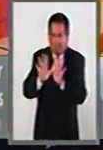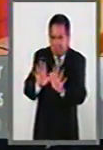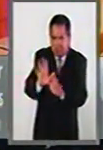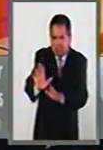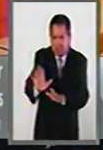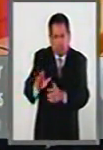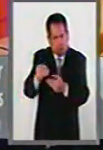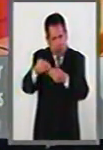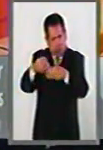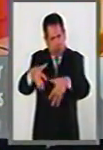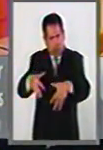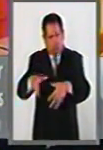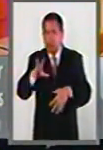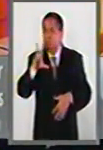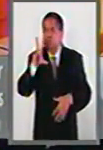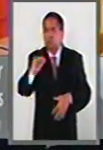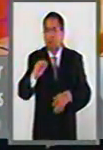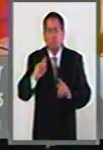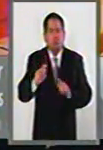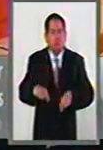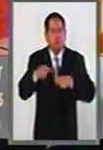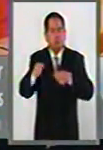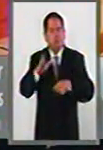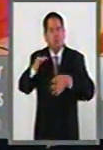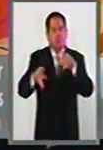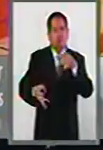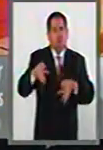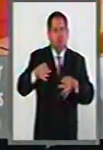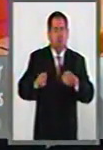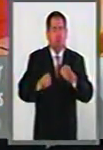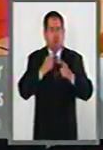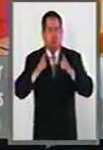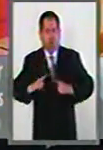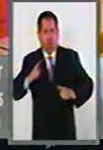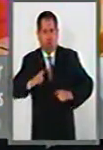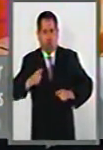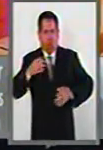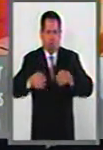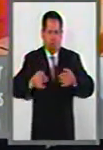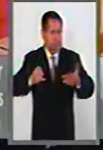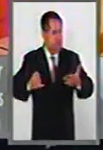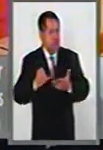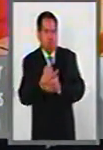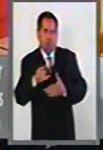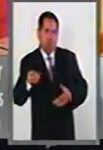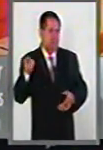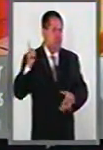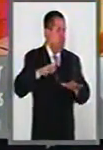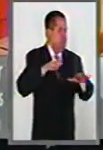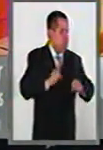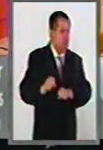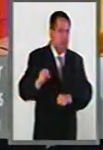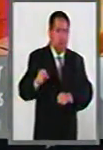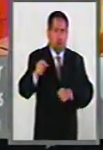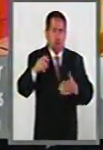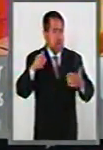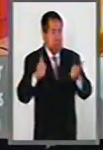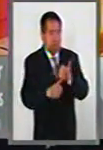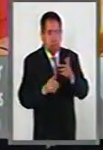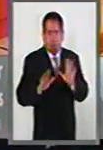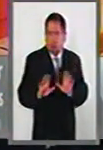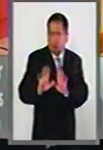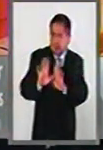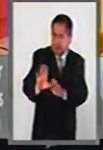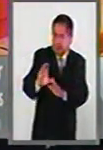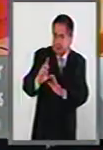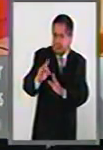todo un sistema judicial absurdo, ¿verdad? Dictatorial. El deber de obediencia entre militares en la jerarquía